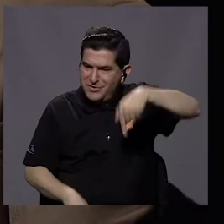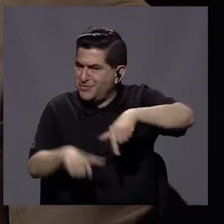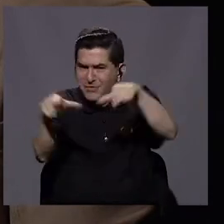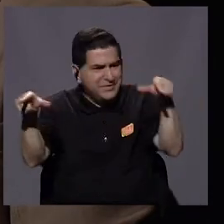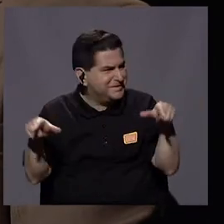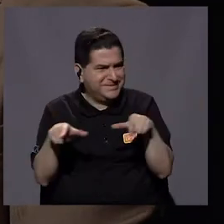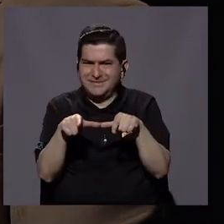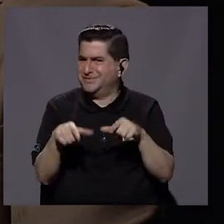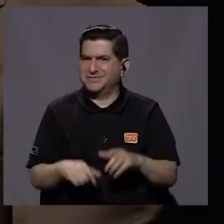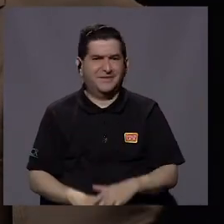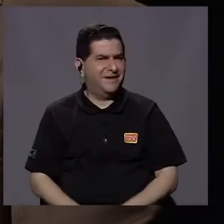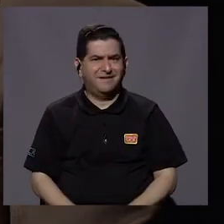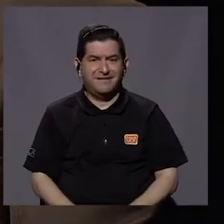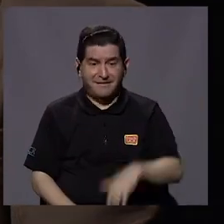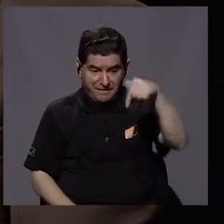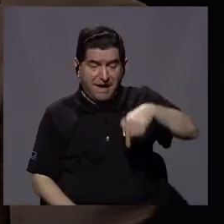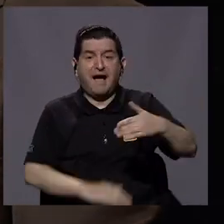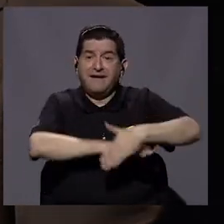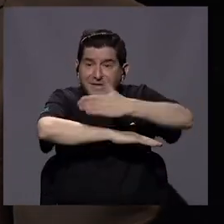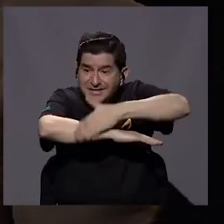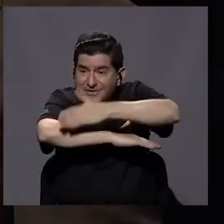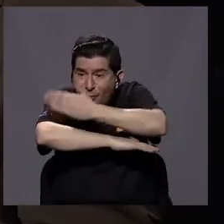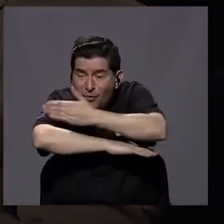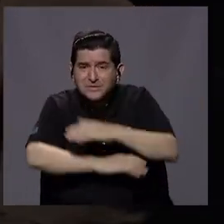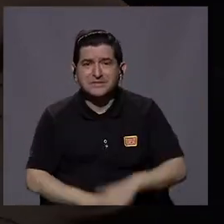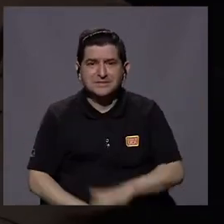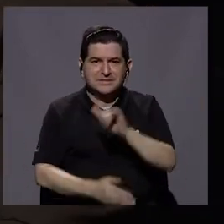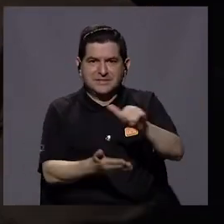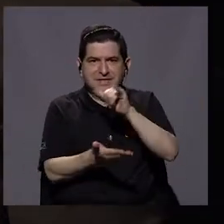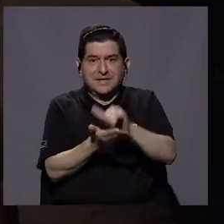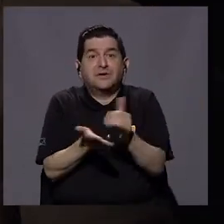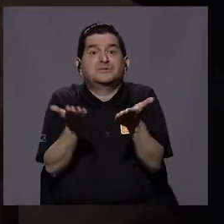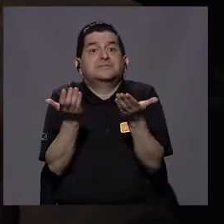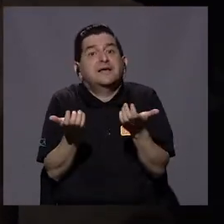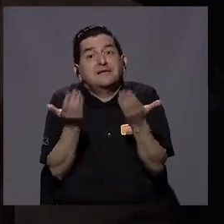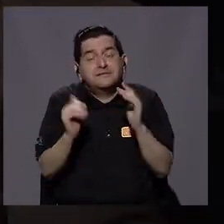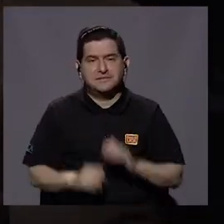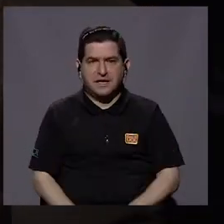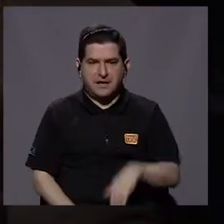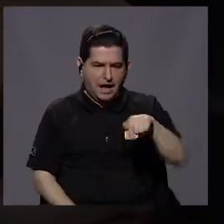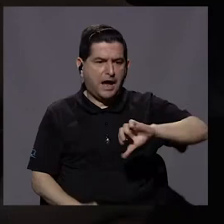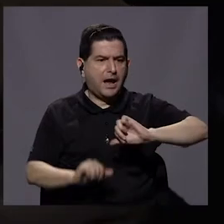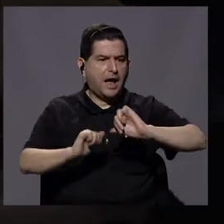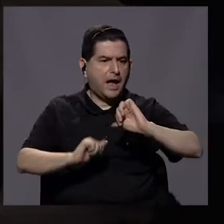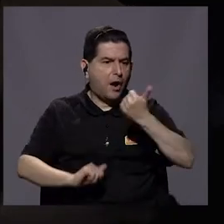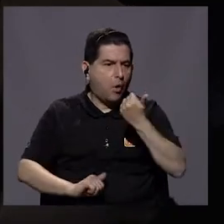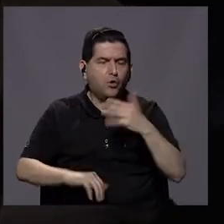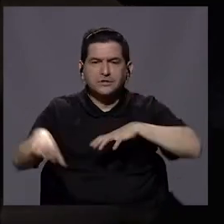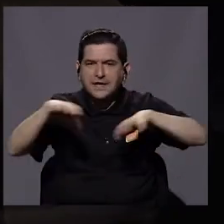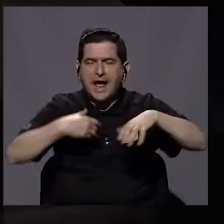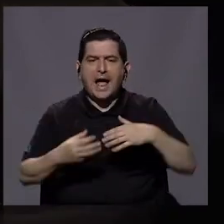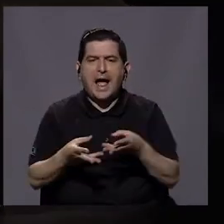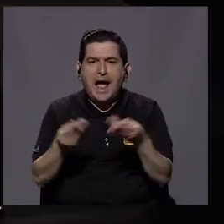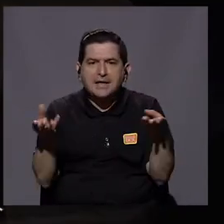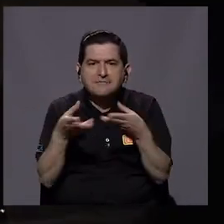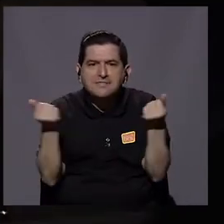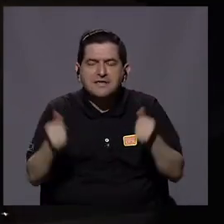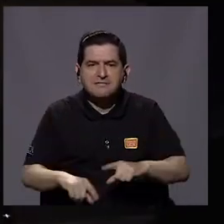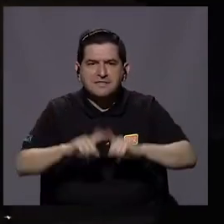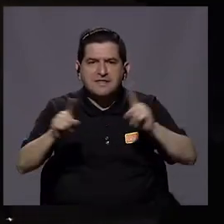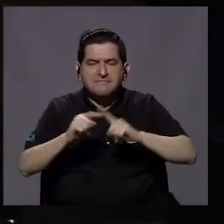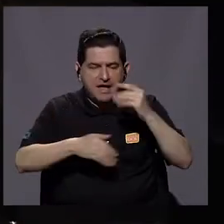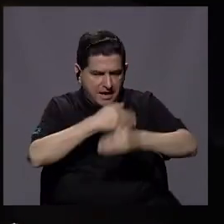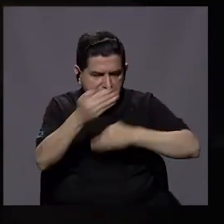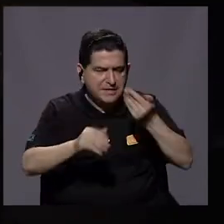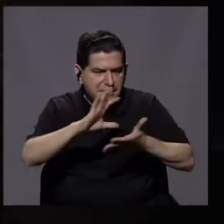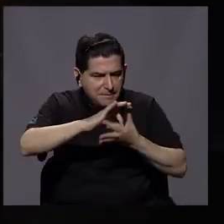aquí. Aquí tienen una costa, San José debería tener esa costa. Aquí tienen otras potencialidades, otras actividades productivas, otro tipo de